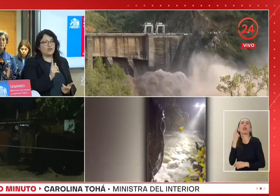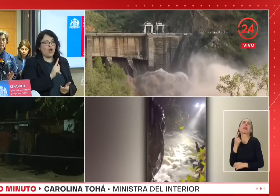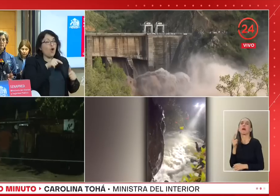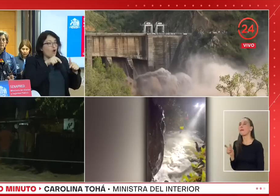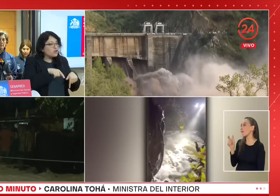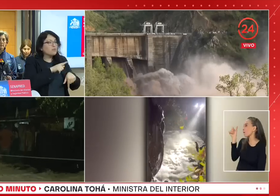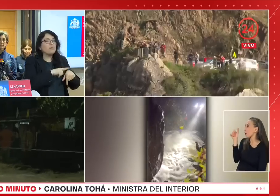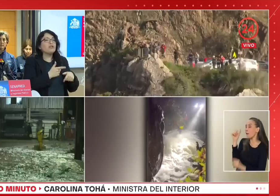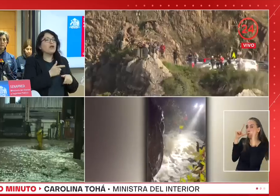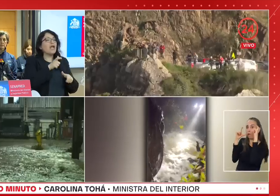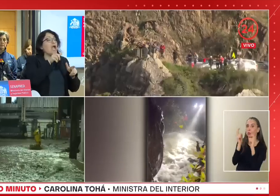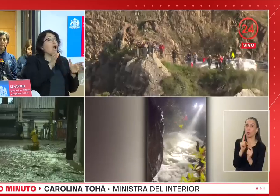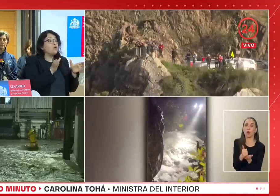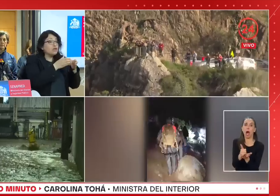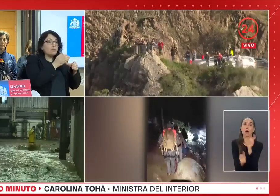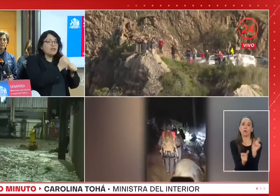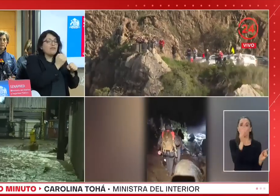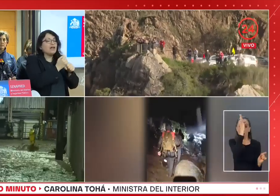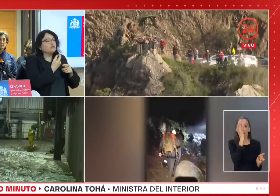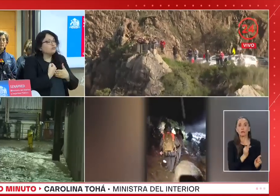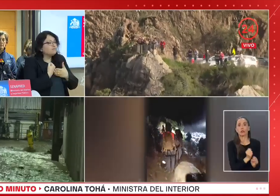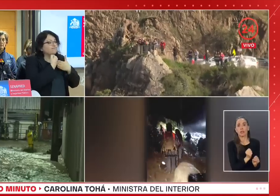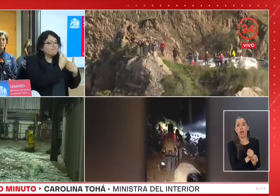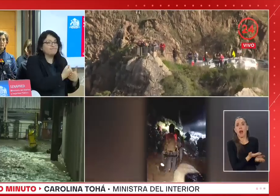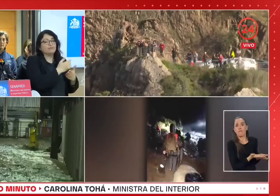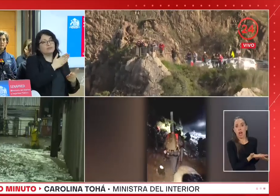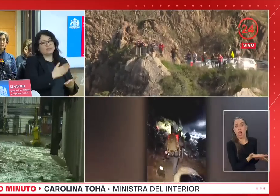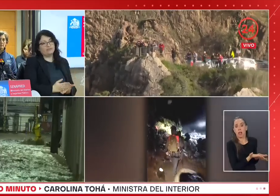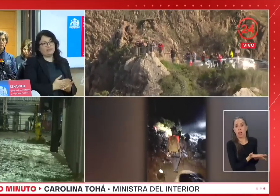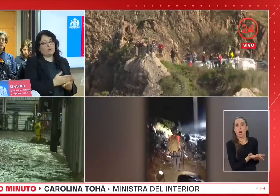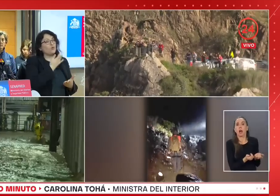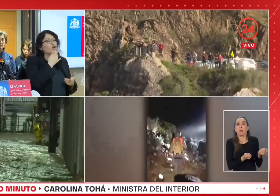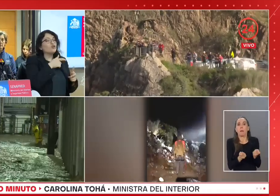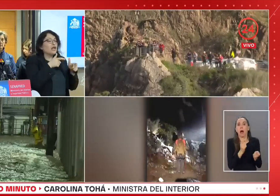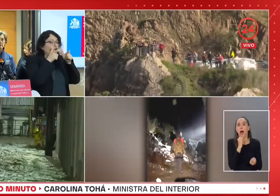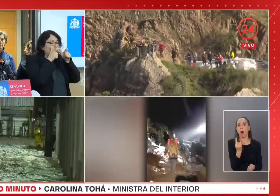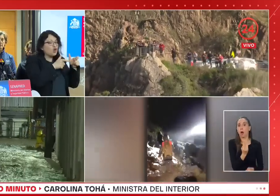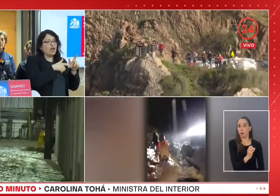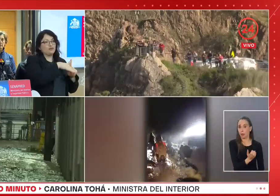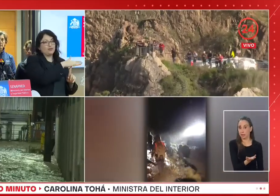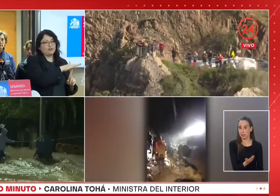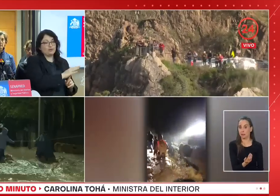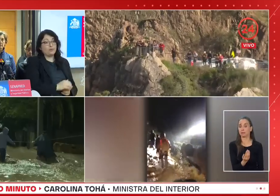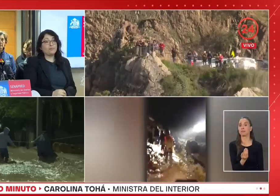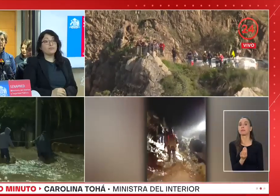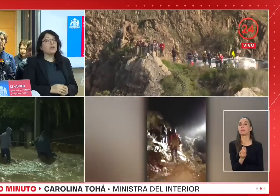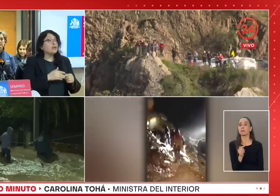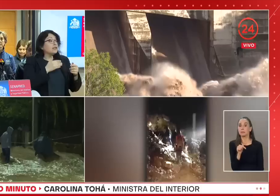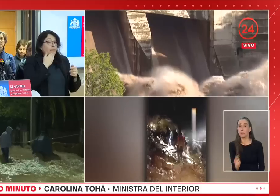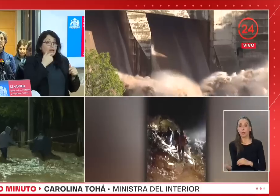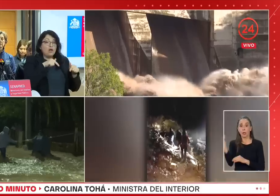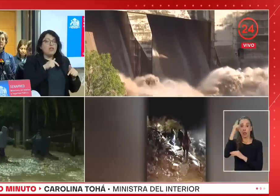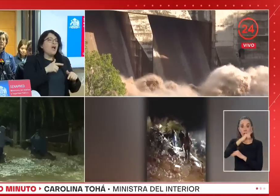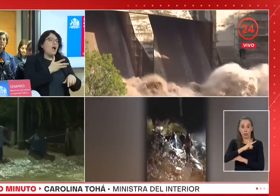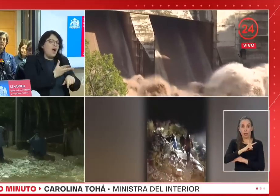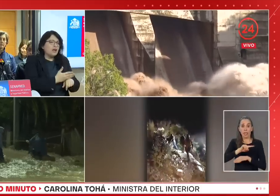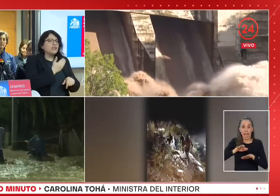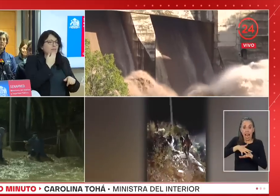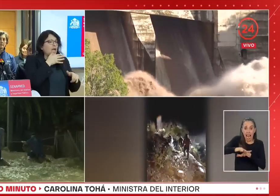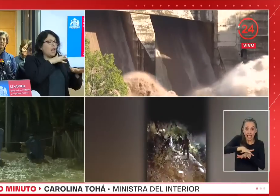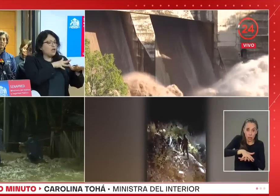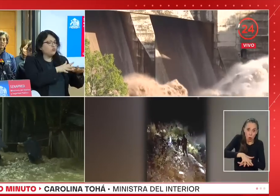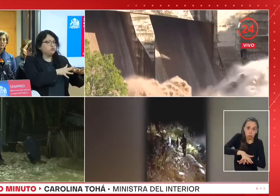el momento de ayudar a los equipos que están trabajando en el manejo de la emergencia tuvimos durante el día crecidas